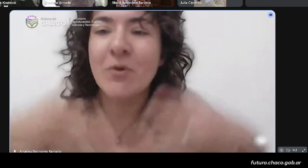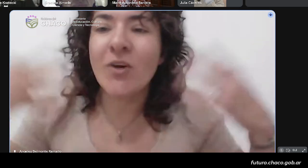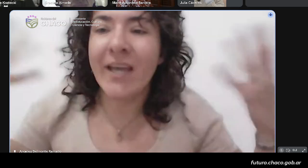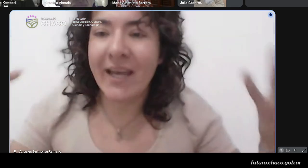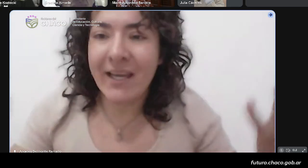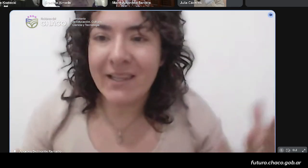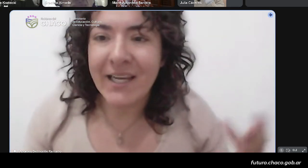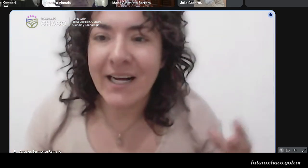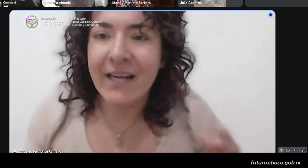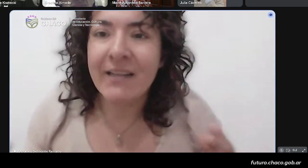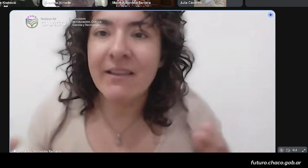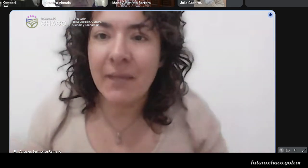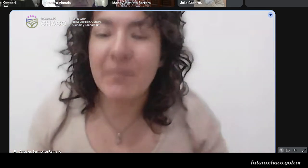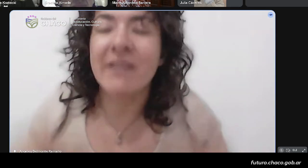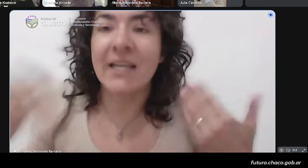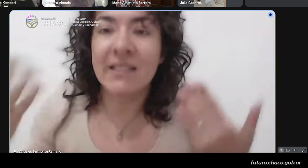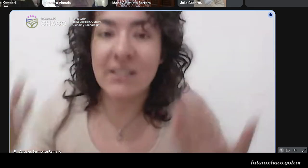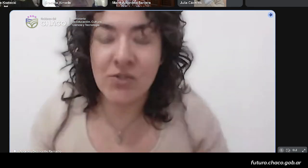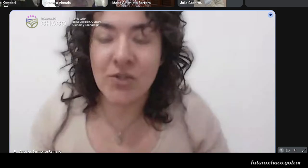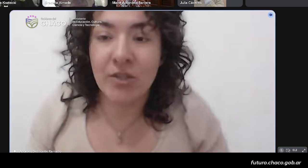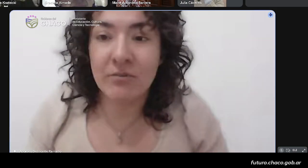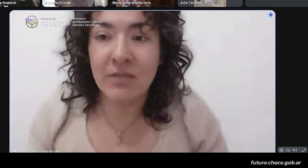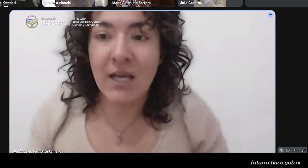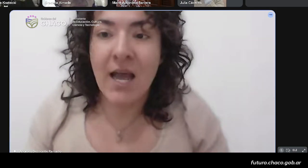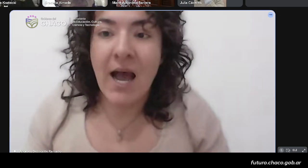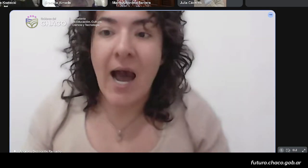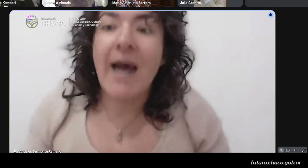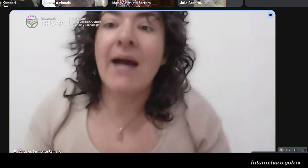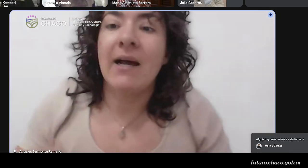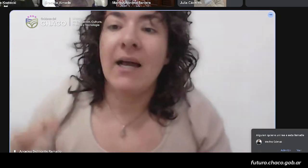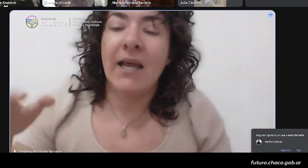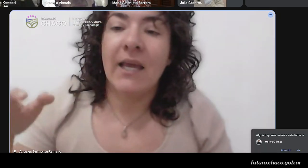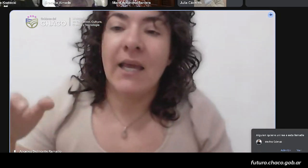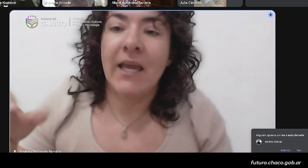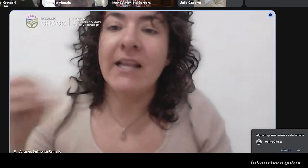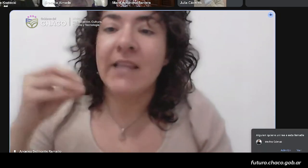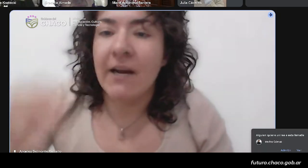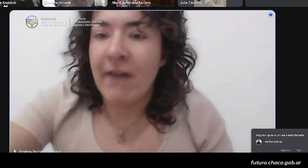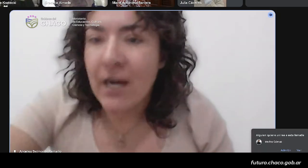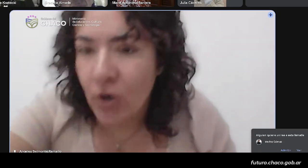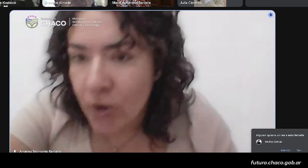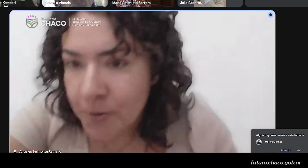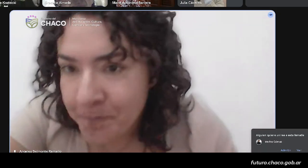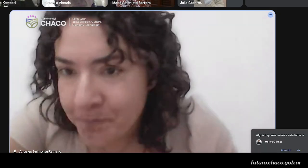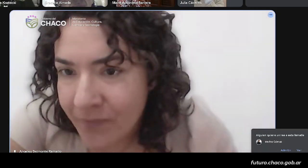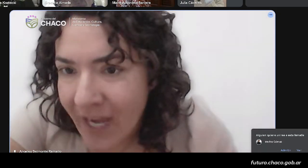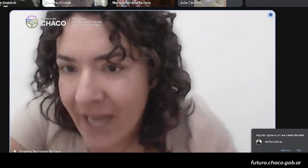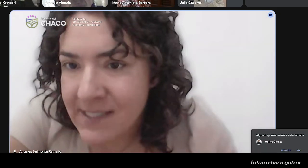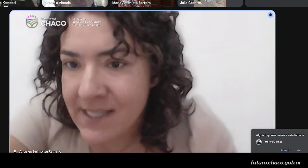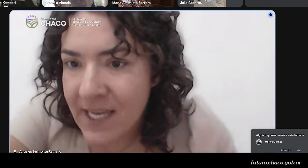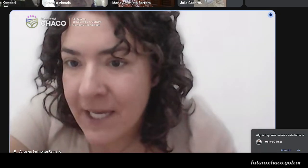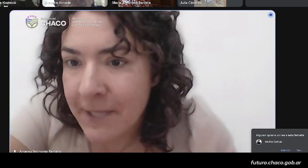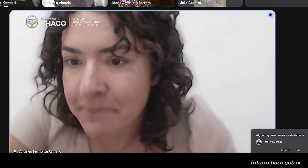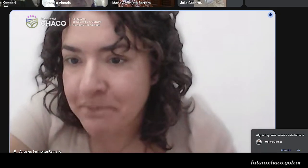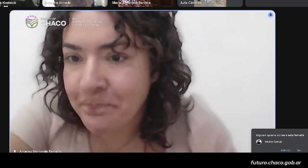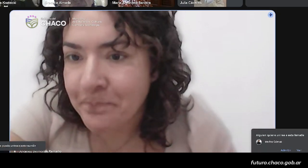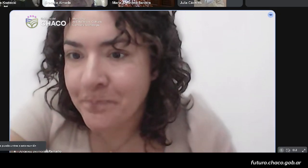no tenemos que dejar de prestar atención a el trabajo. Ahí